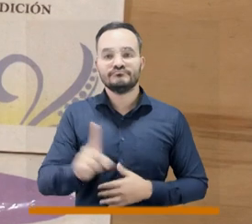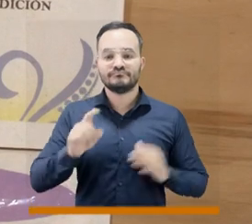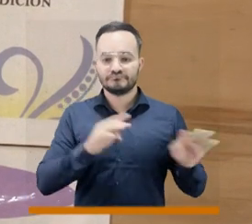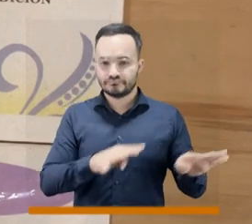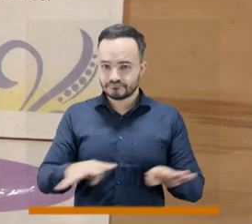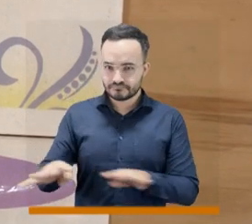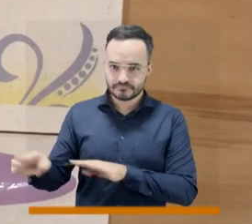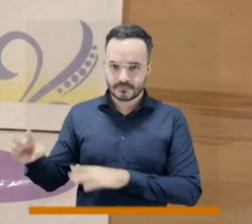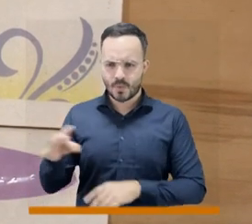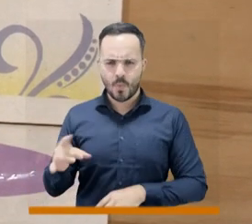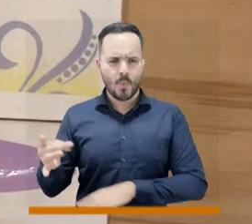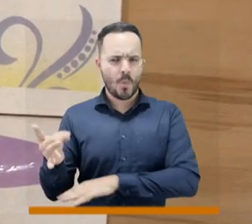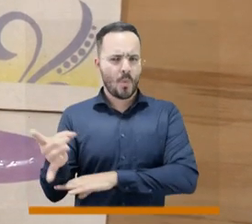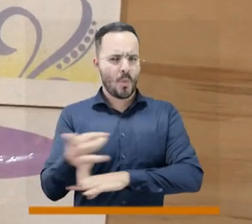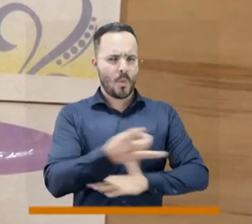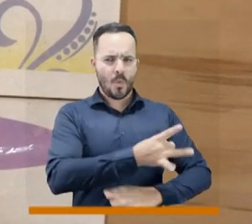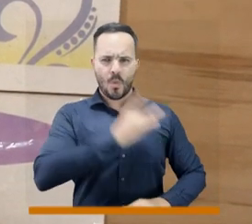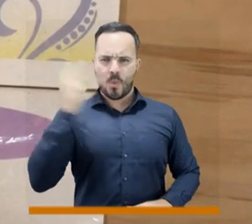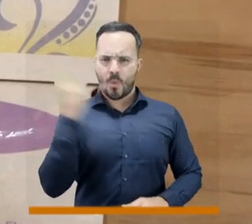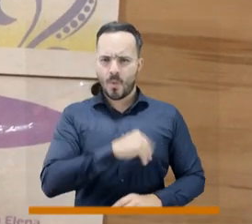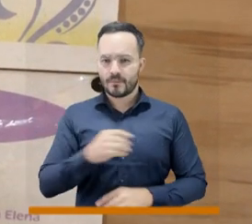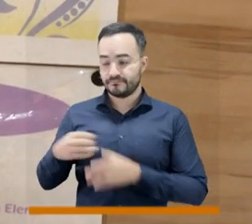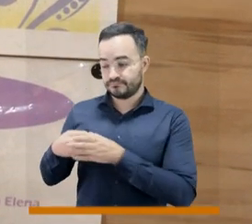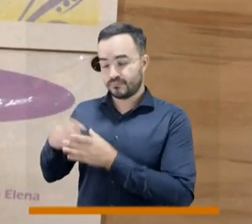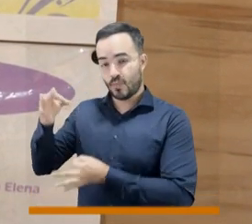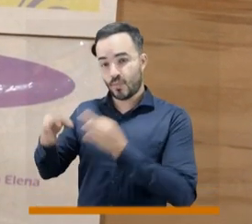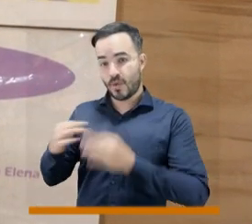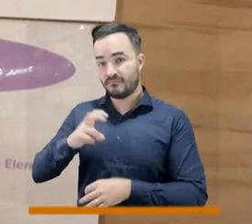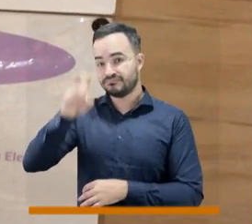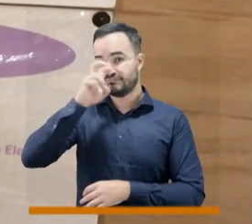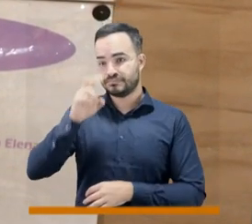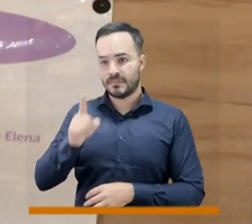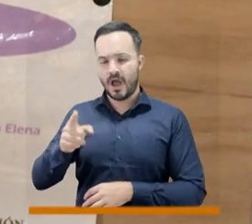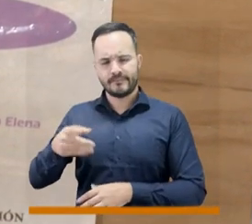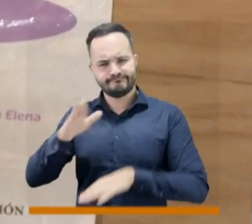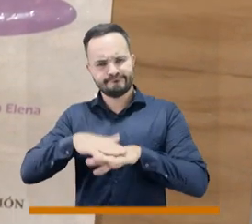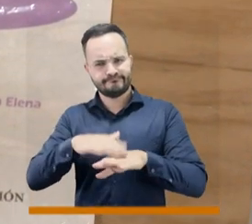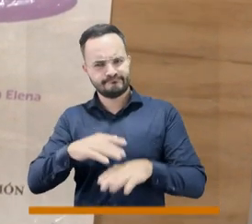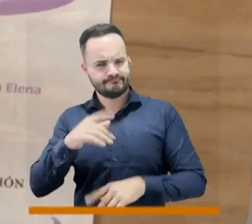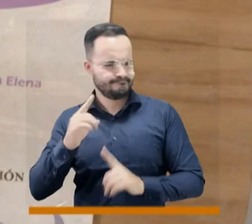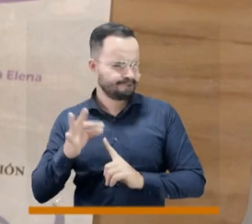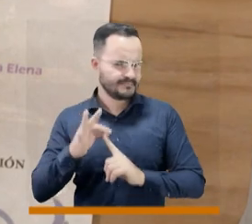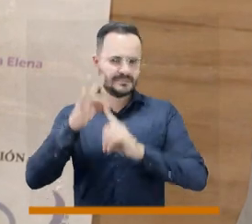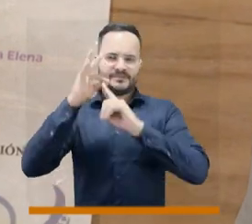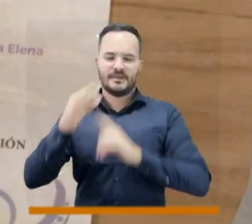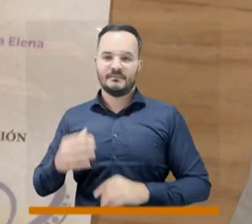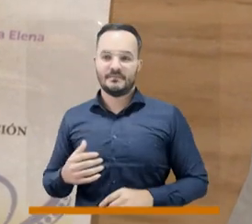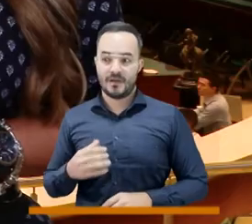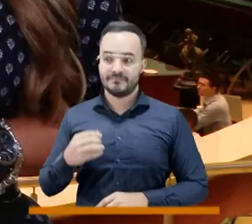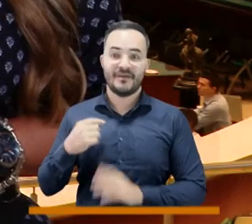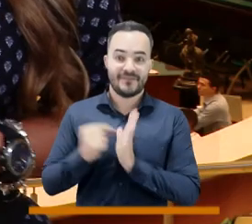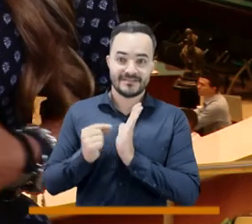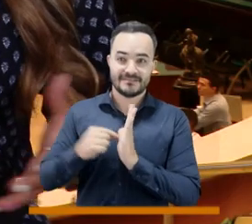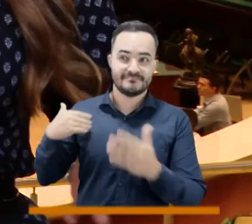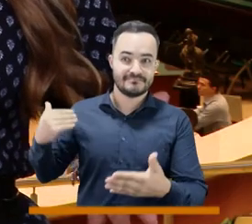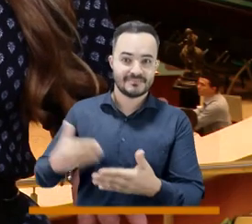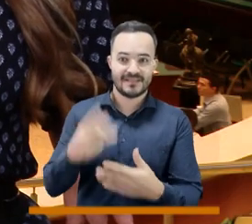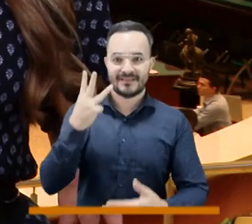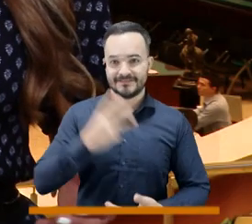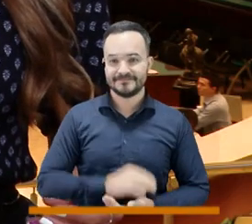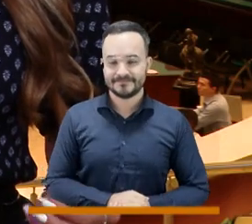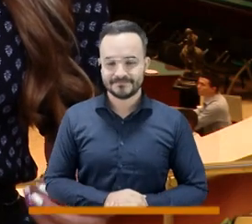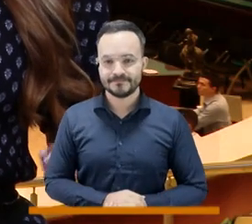desfilar a la ciudad de Medellín y es calificada por el mejor jurado calificador y es la ganadora de ganadores. Pero